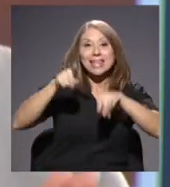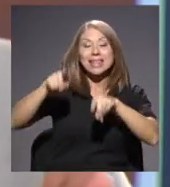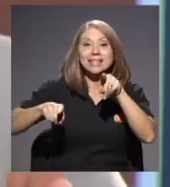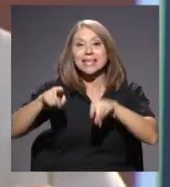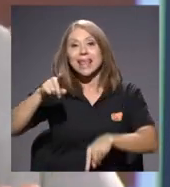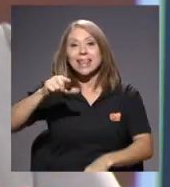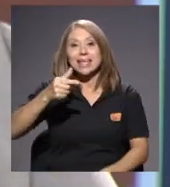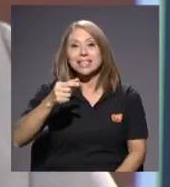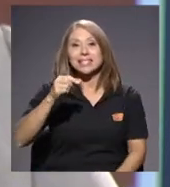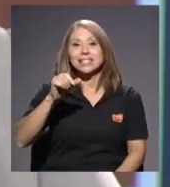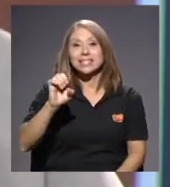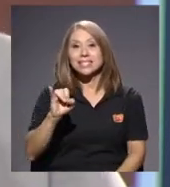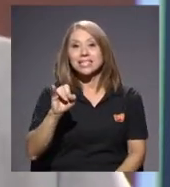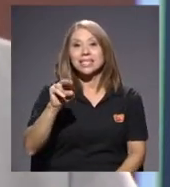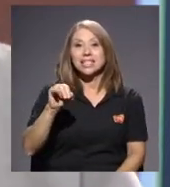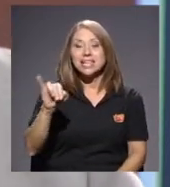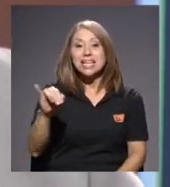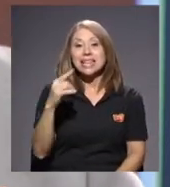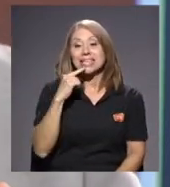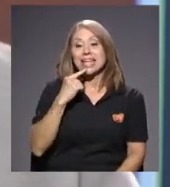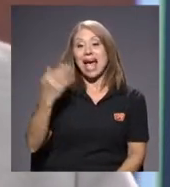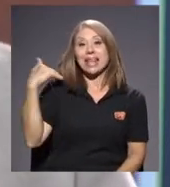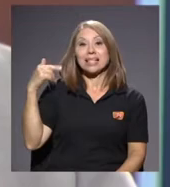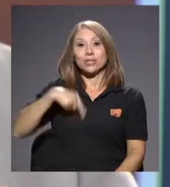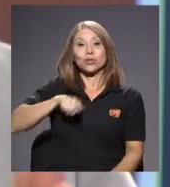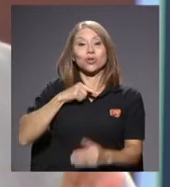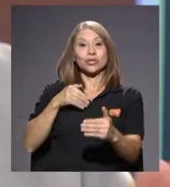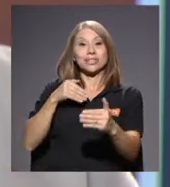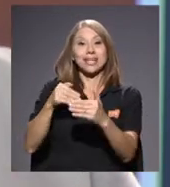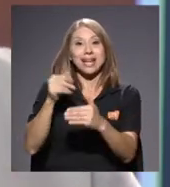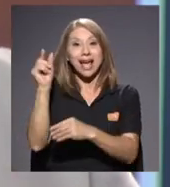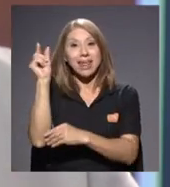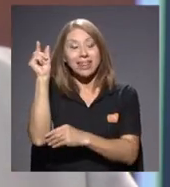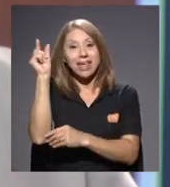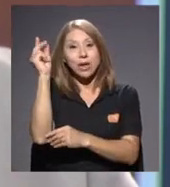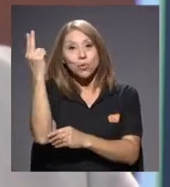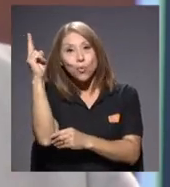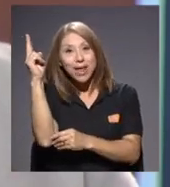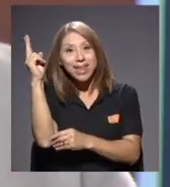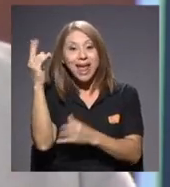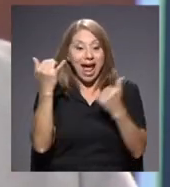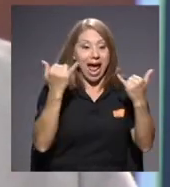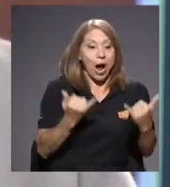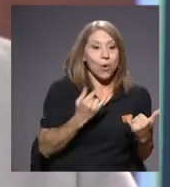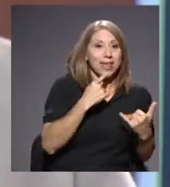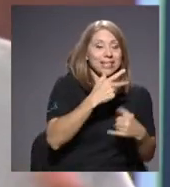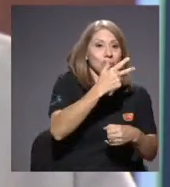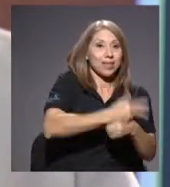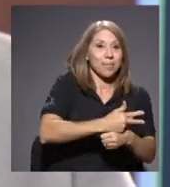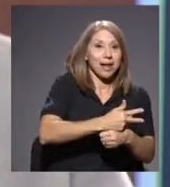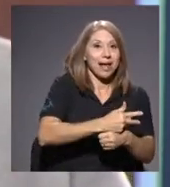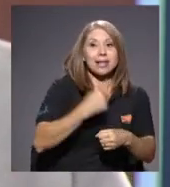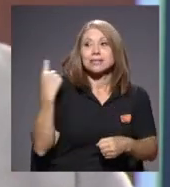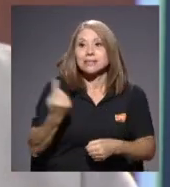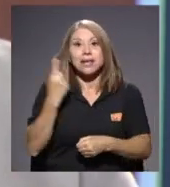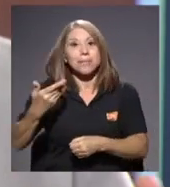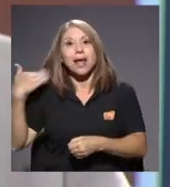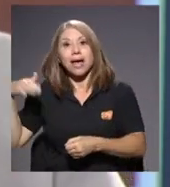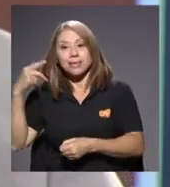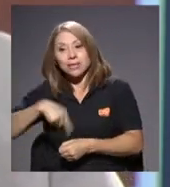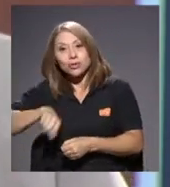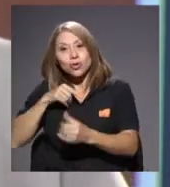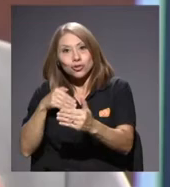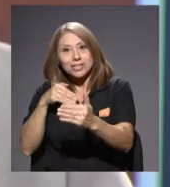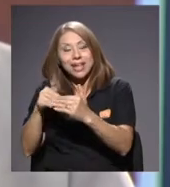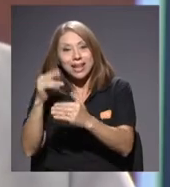de Uruguay, ahora estamos más cerca de Guatemala. Vea cómo Reporteros Sin Fronteras siempre nos ha puesto la par de Uruguay, sí. Pero ahora también estamos en la lista, ¿verdad? Y en los